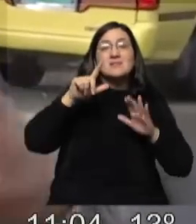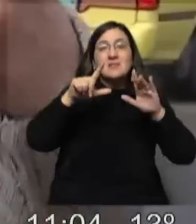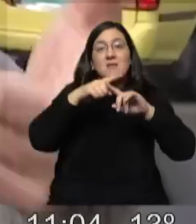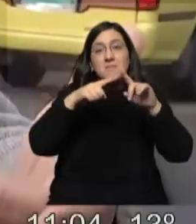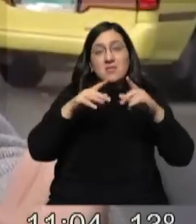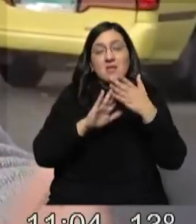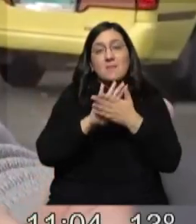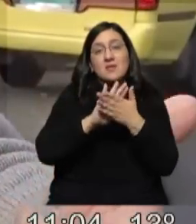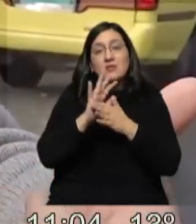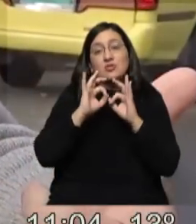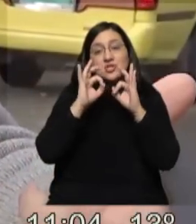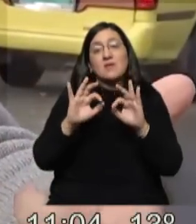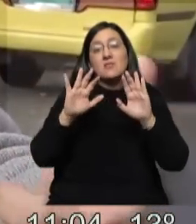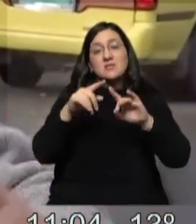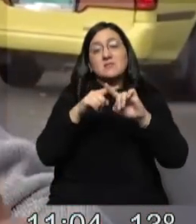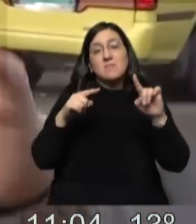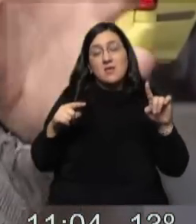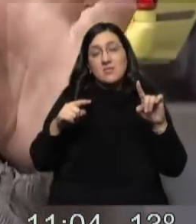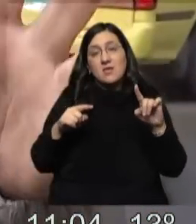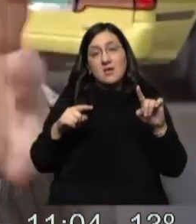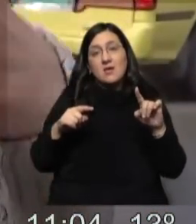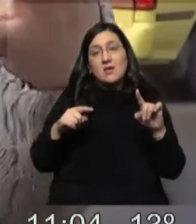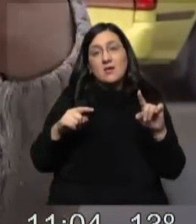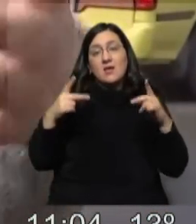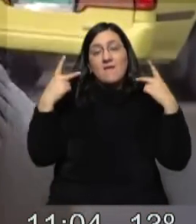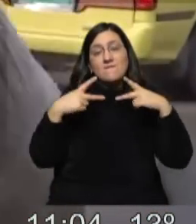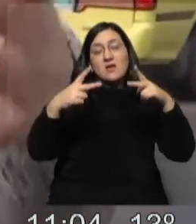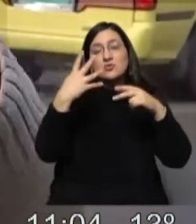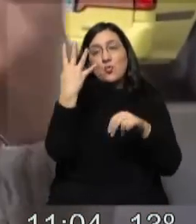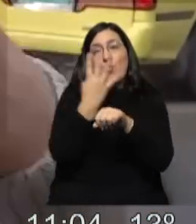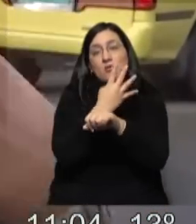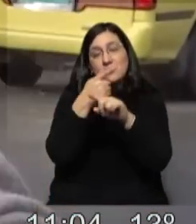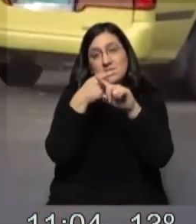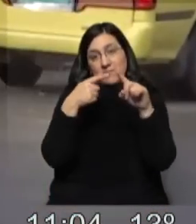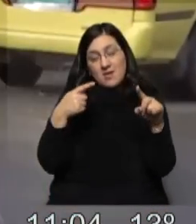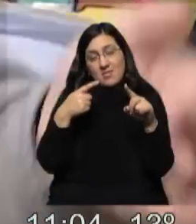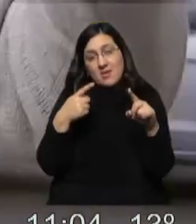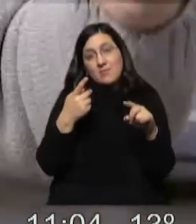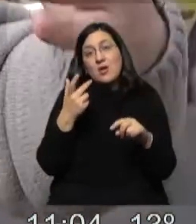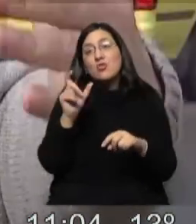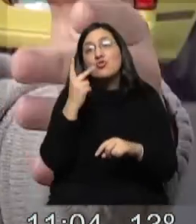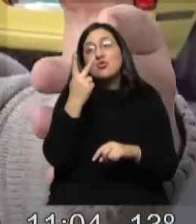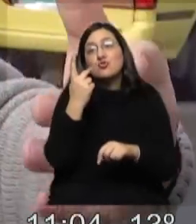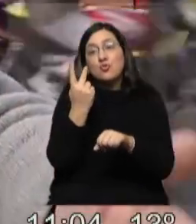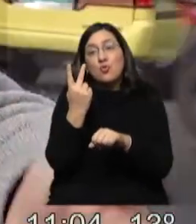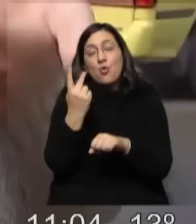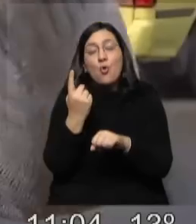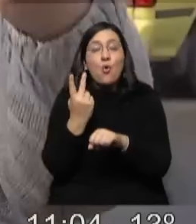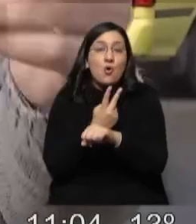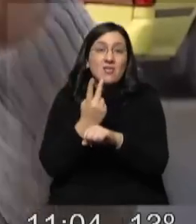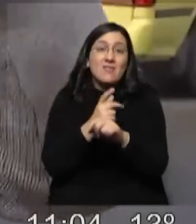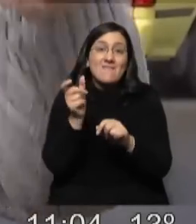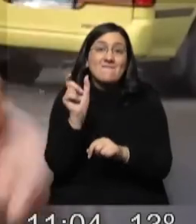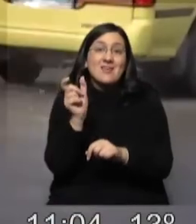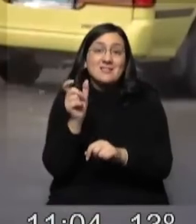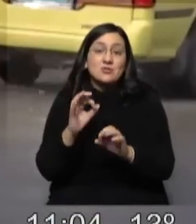diferencia horaria llegaba a las 10:30 de Lima. En realidad el viaje son 4 horas y media, pero por esas 2 horas de diferencia que tenemos, llegás al aeropuerto allá a las